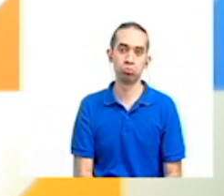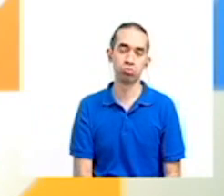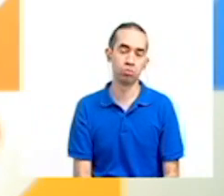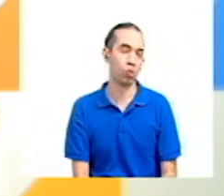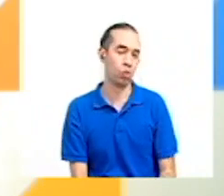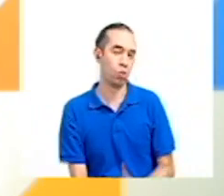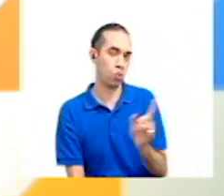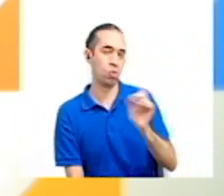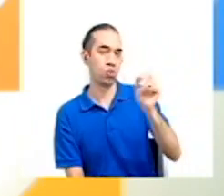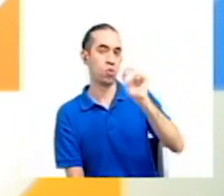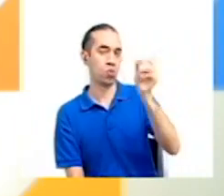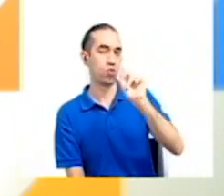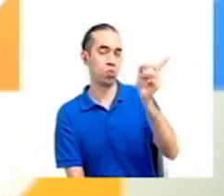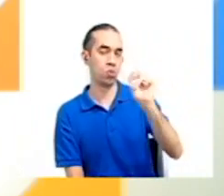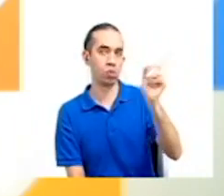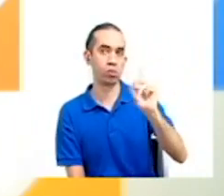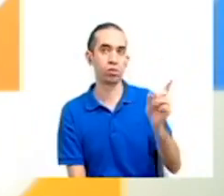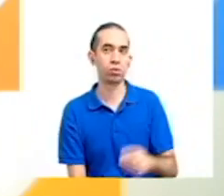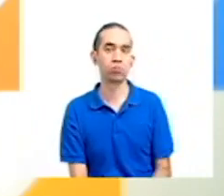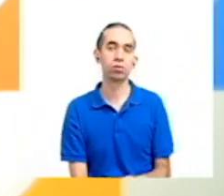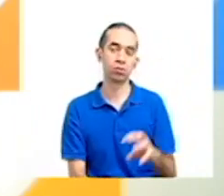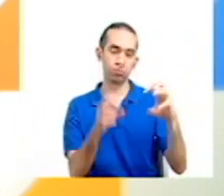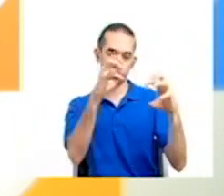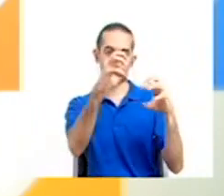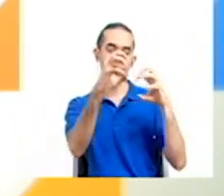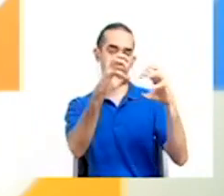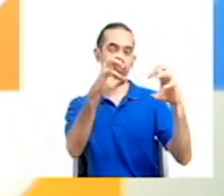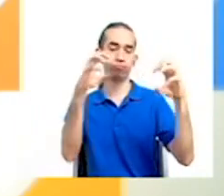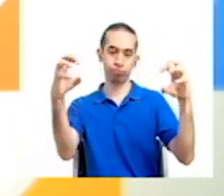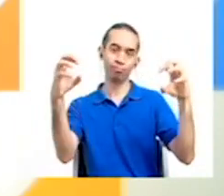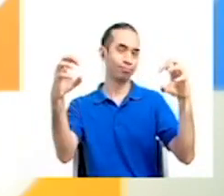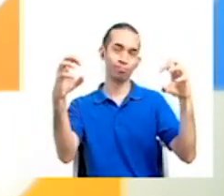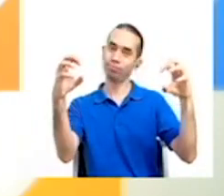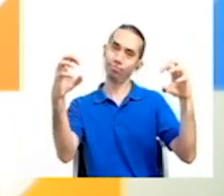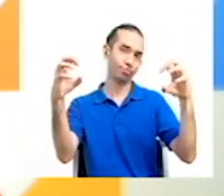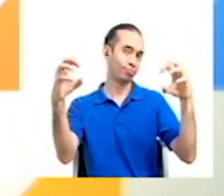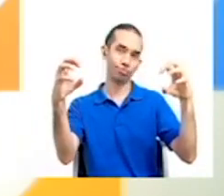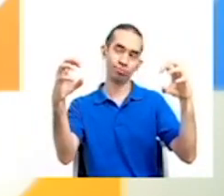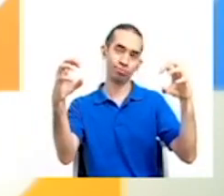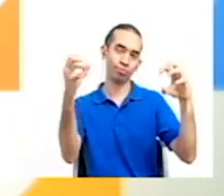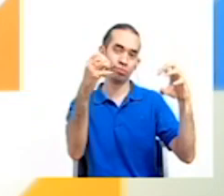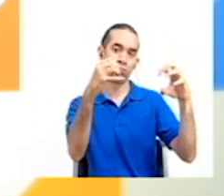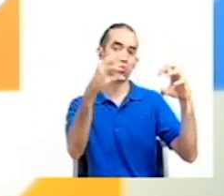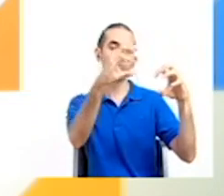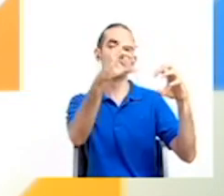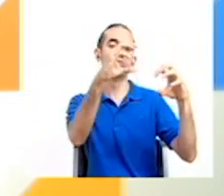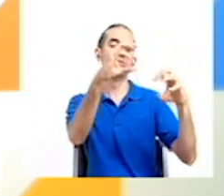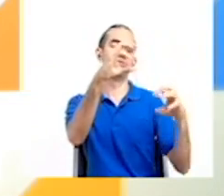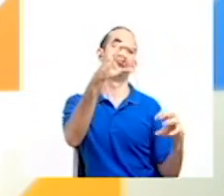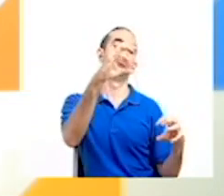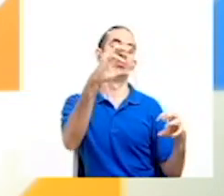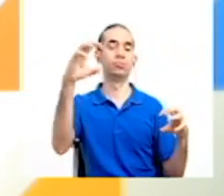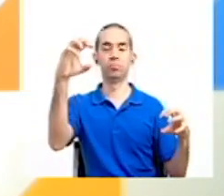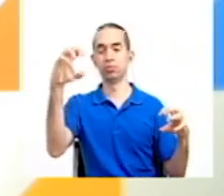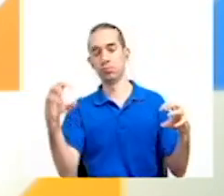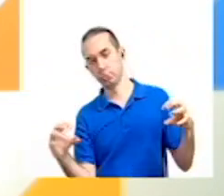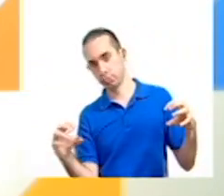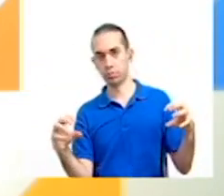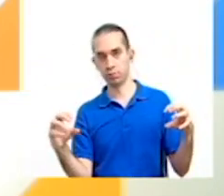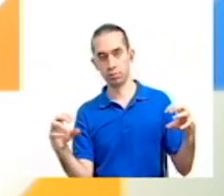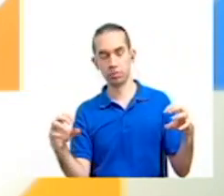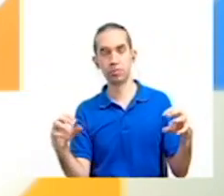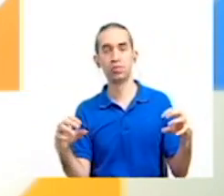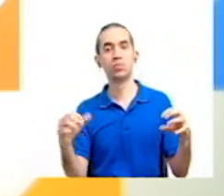No, en realidad son tres átomos. Pero no sería geometría lineal, sería geometría angular, porque